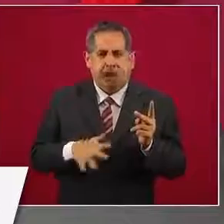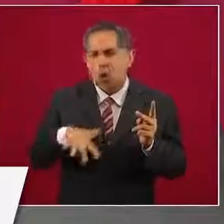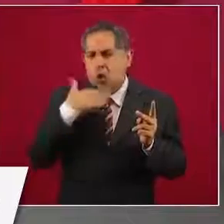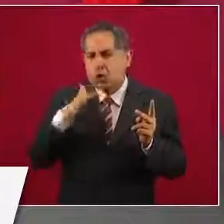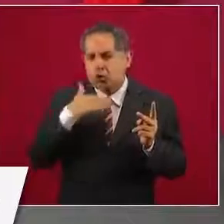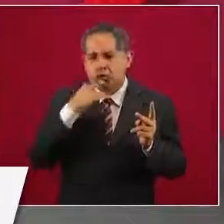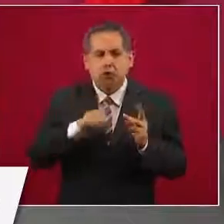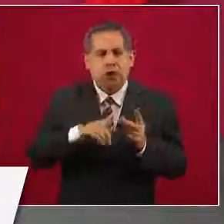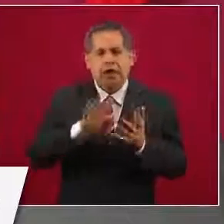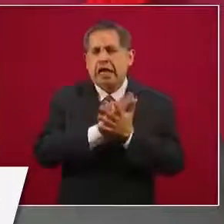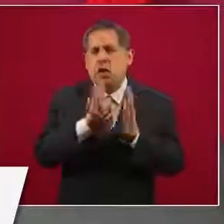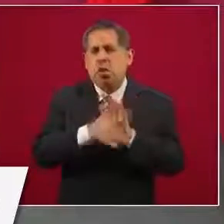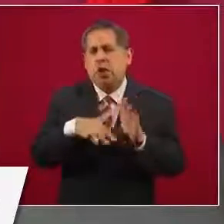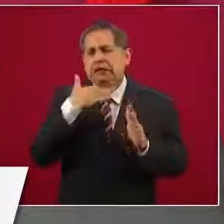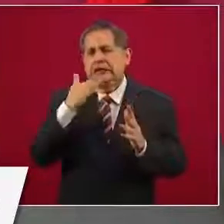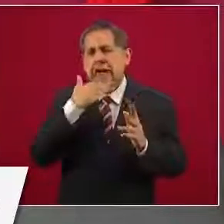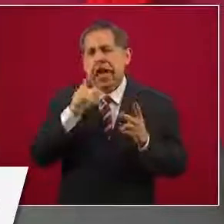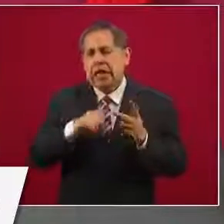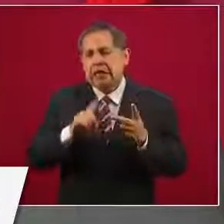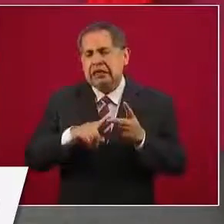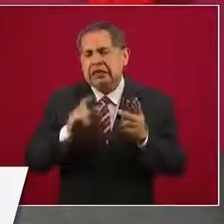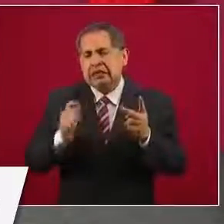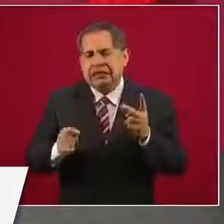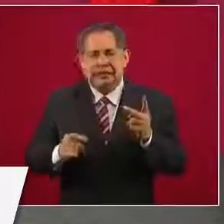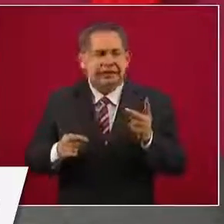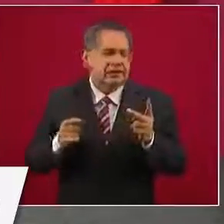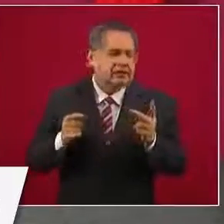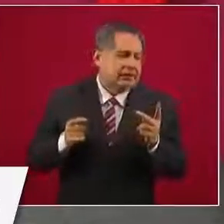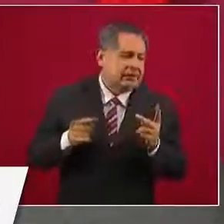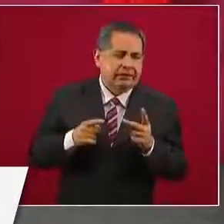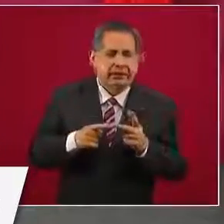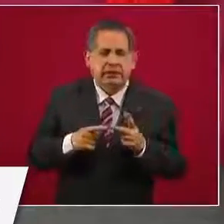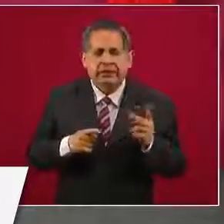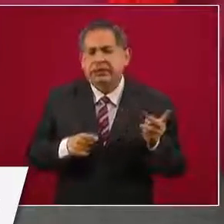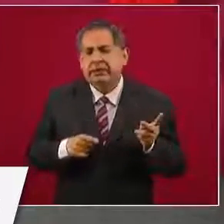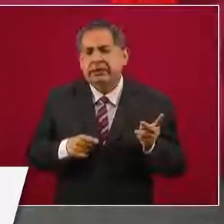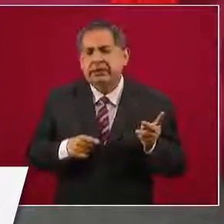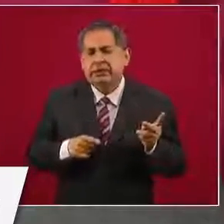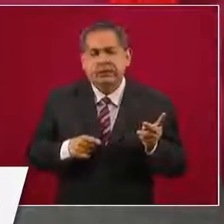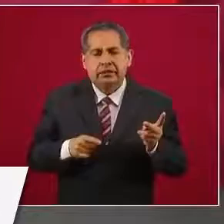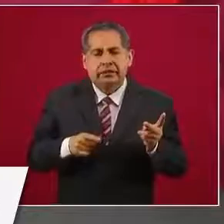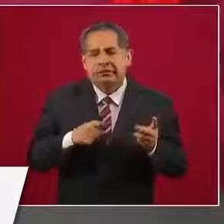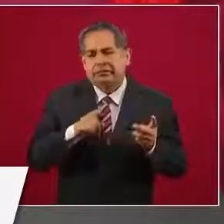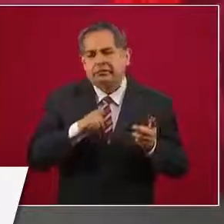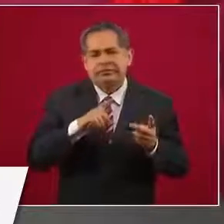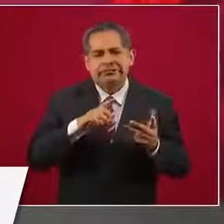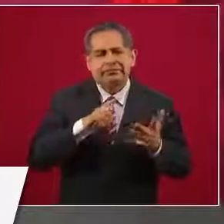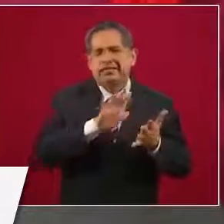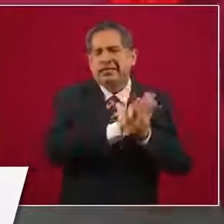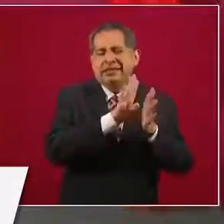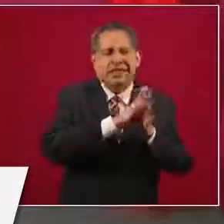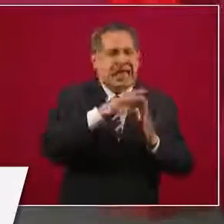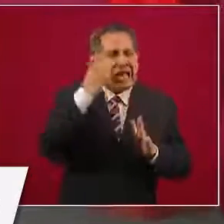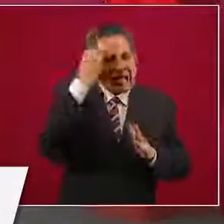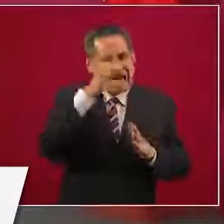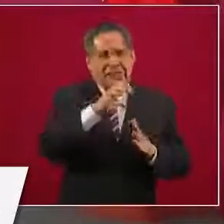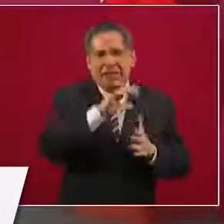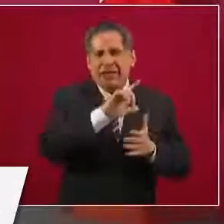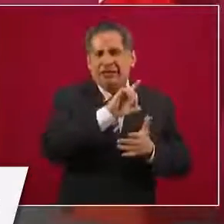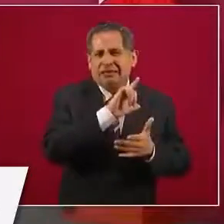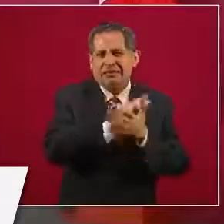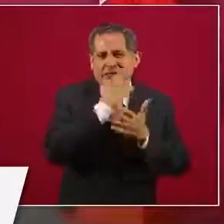corrupción y de delincuencia tiene que ver con el crimen organizado, con la